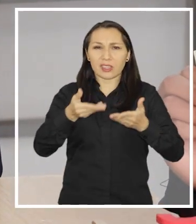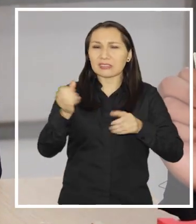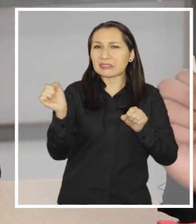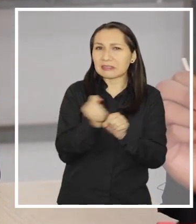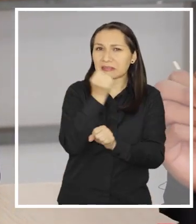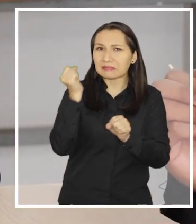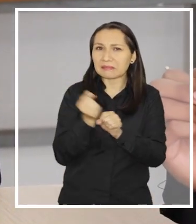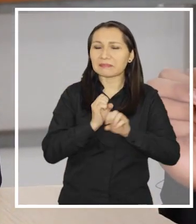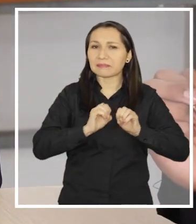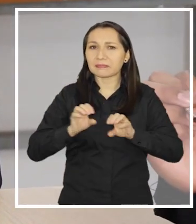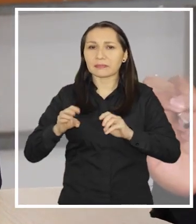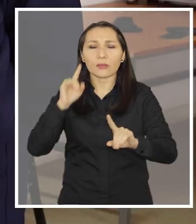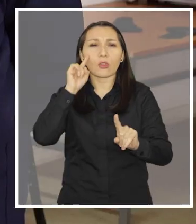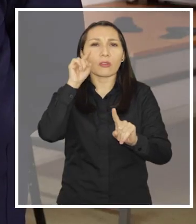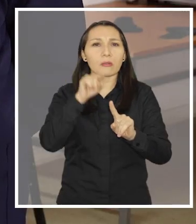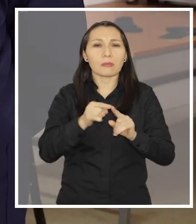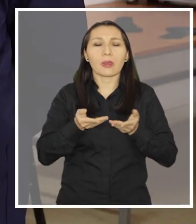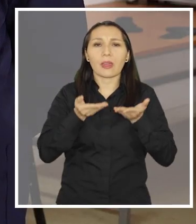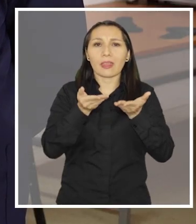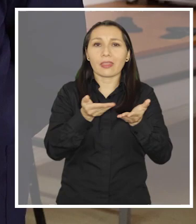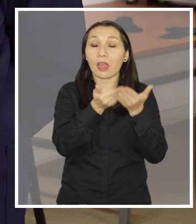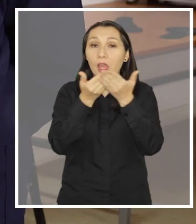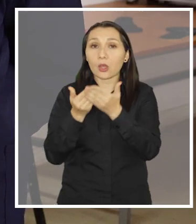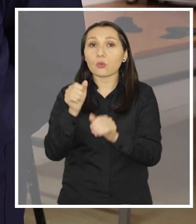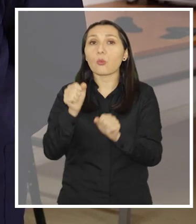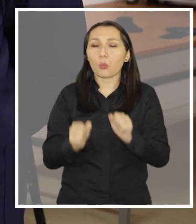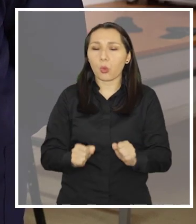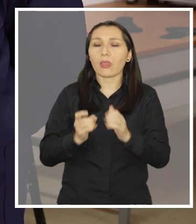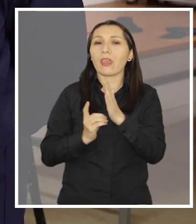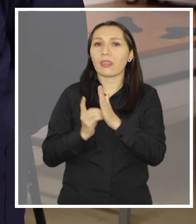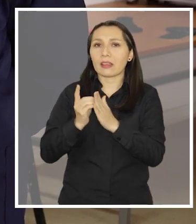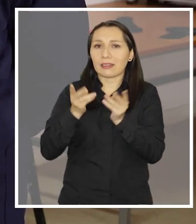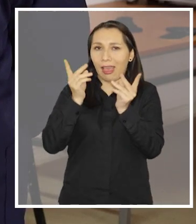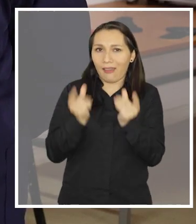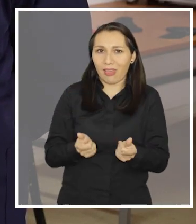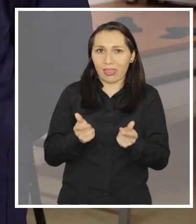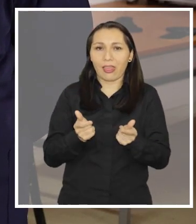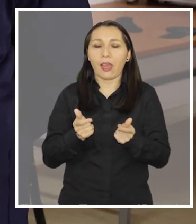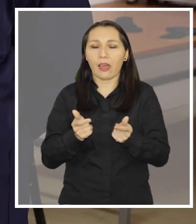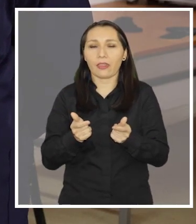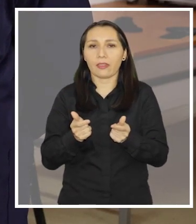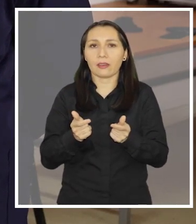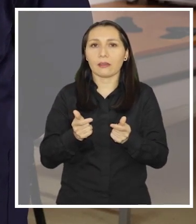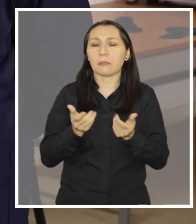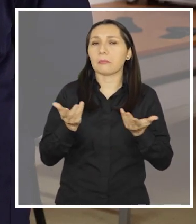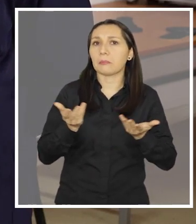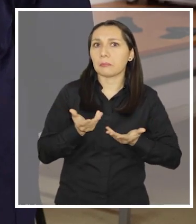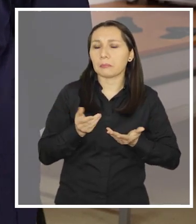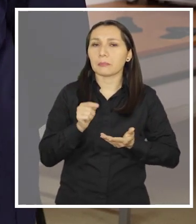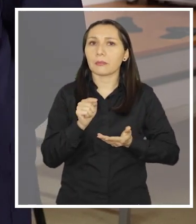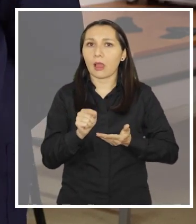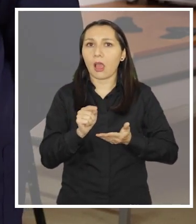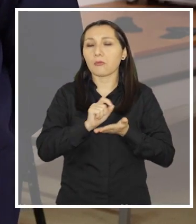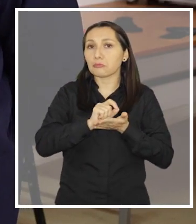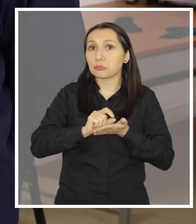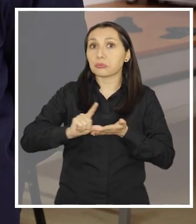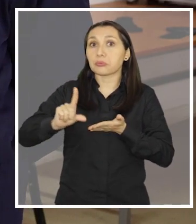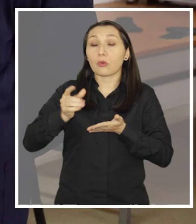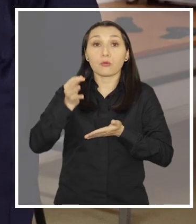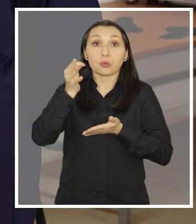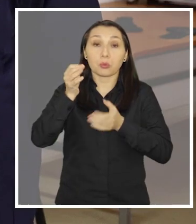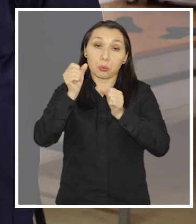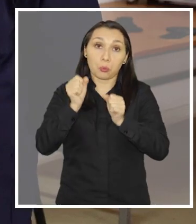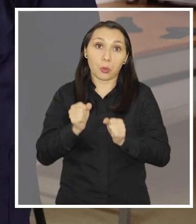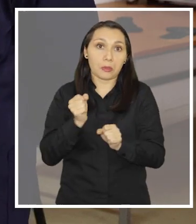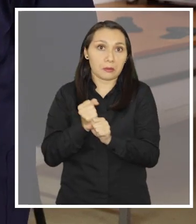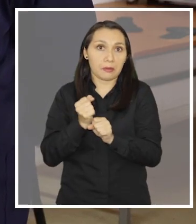Estos talleres nacen con el fin de que estos estudiantes puedan desarrollar algunas habilidades para emprender, si es